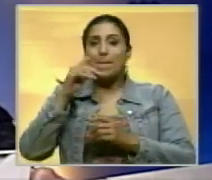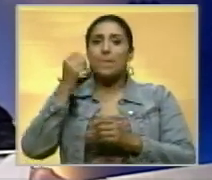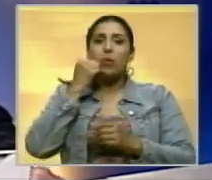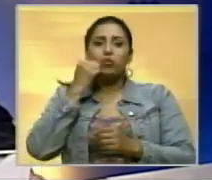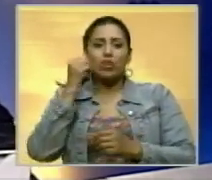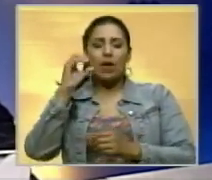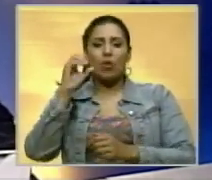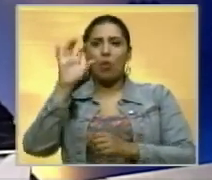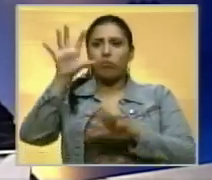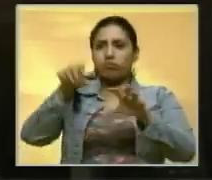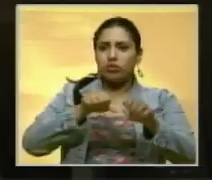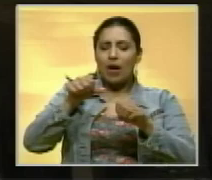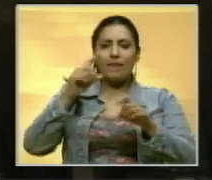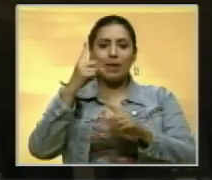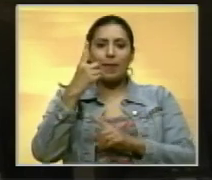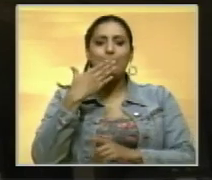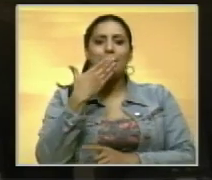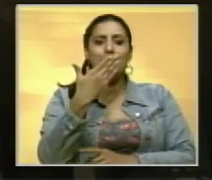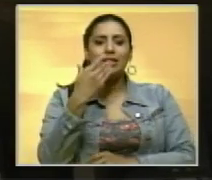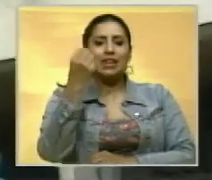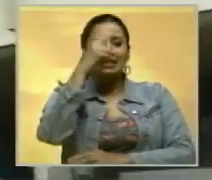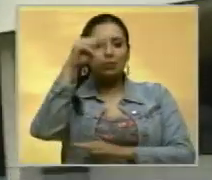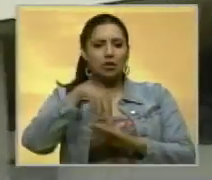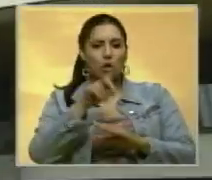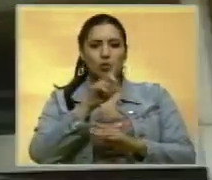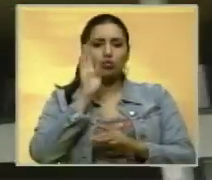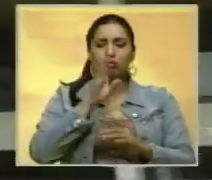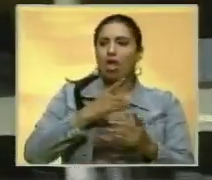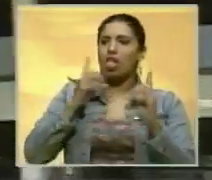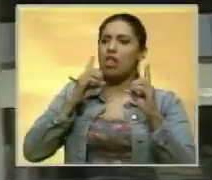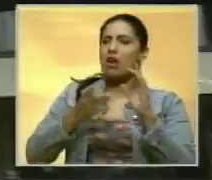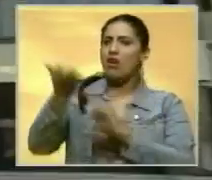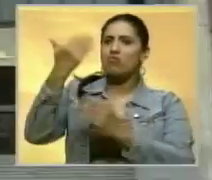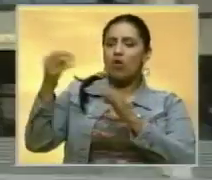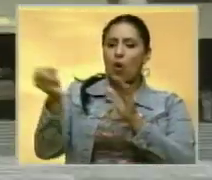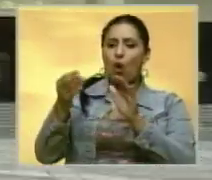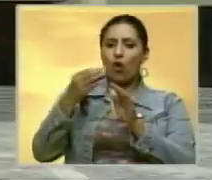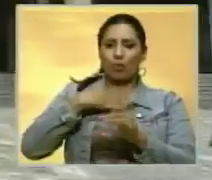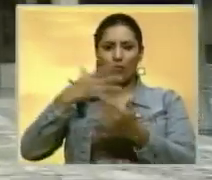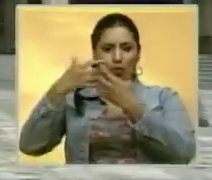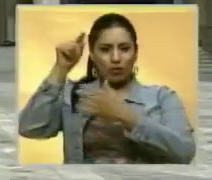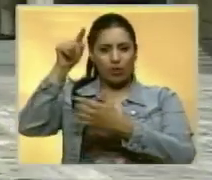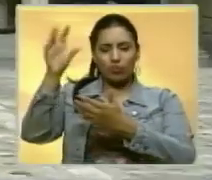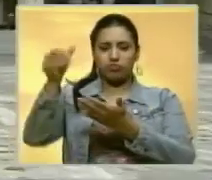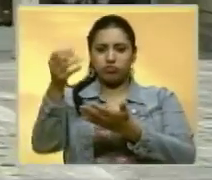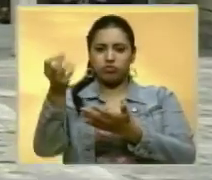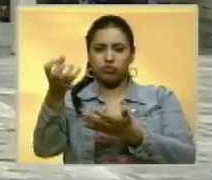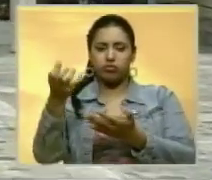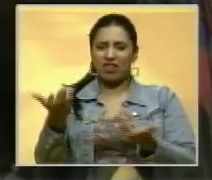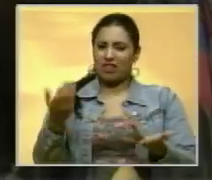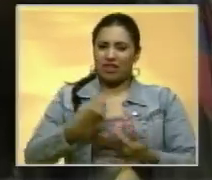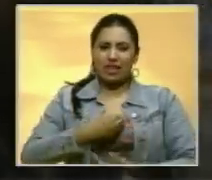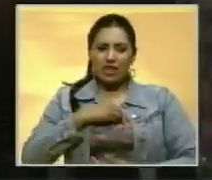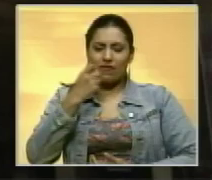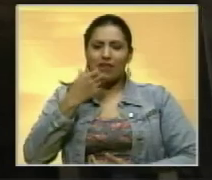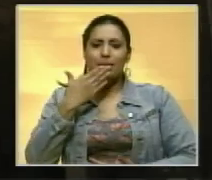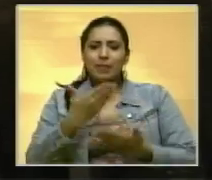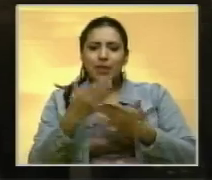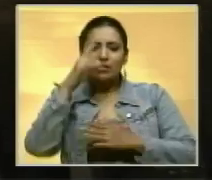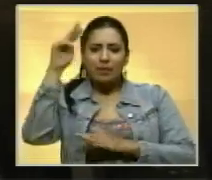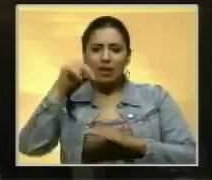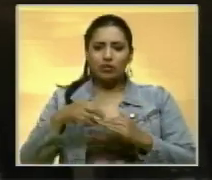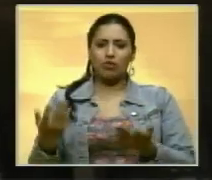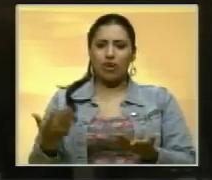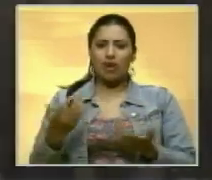a la Asamblea Nacional. Este miércoles el TSJ autorizó al Banco Central de Venezuela a suscribir préstamos con el Fondo Latinoamericano de Reservas,